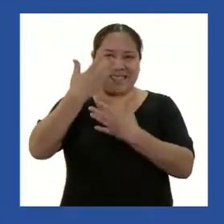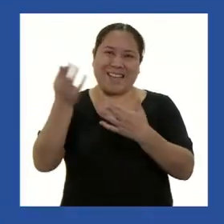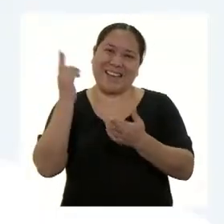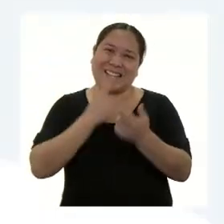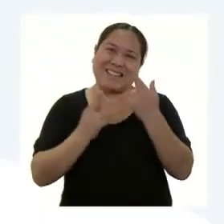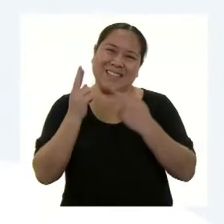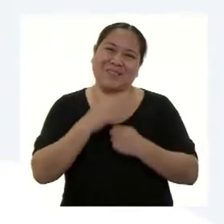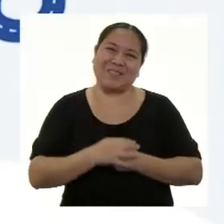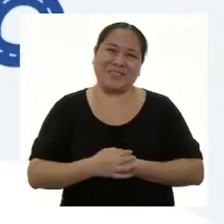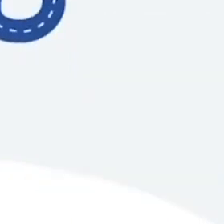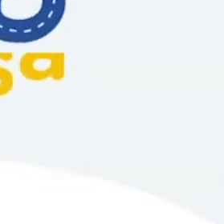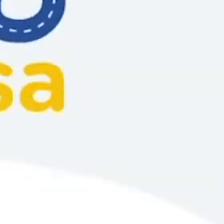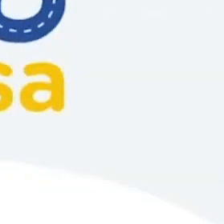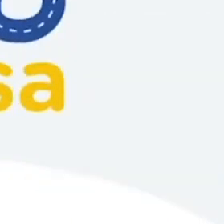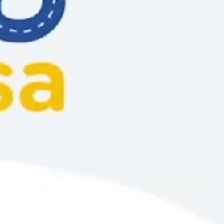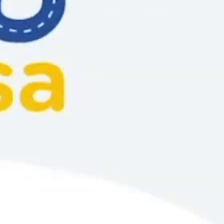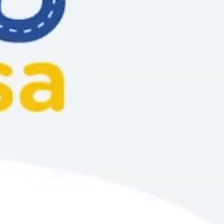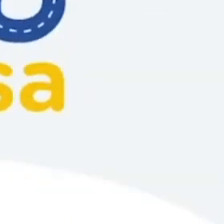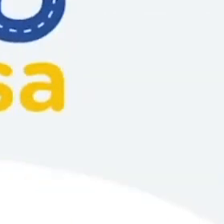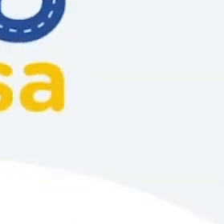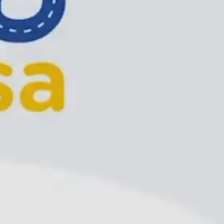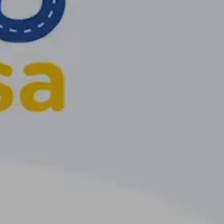regresamos.